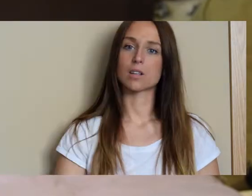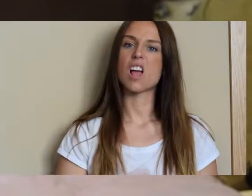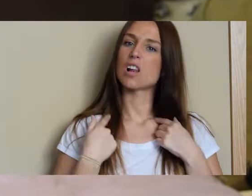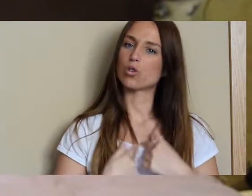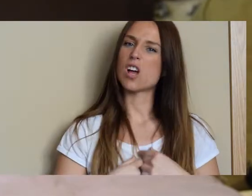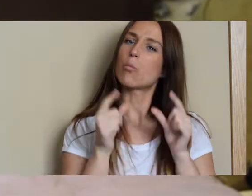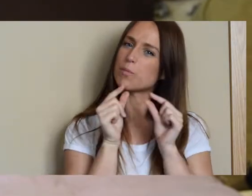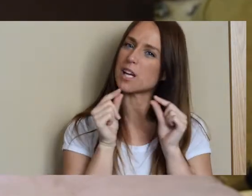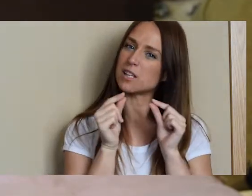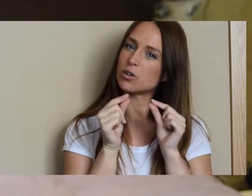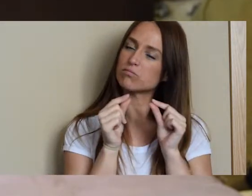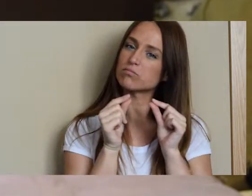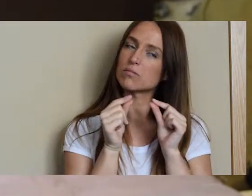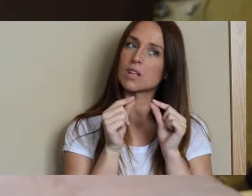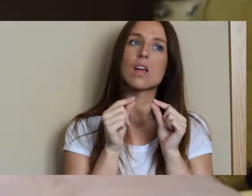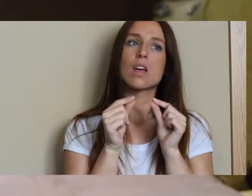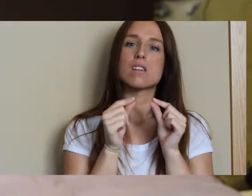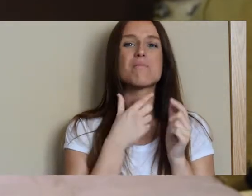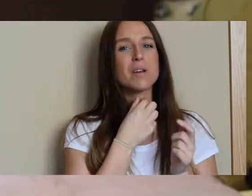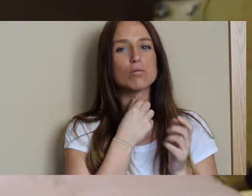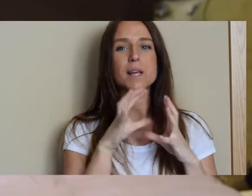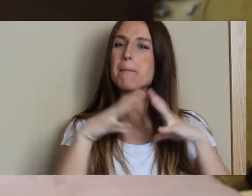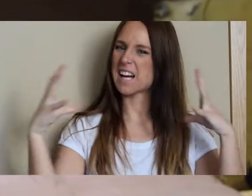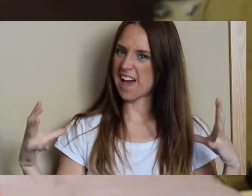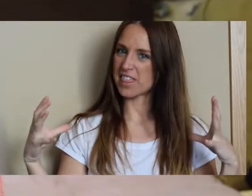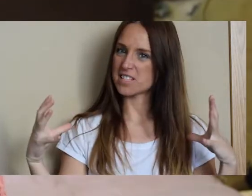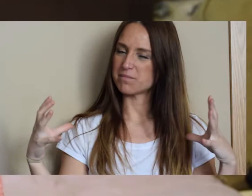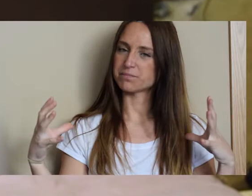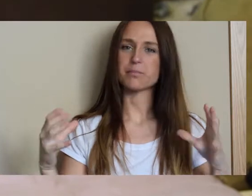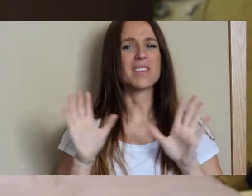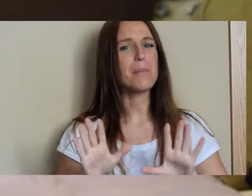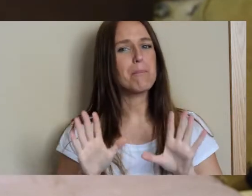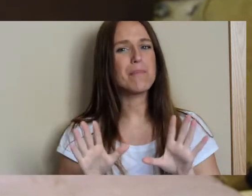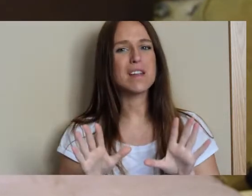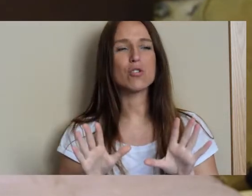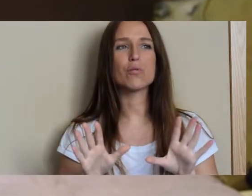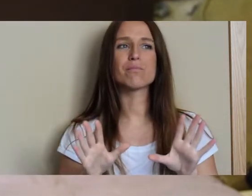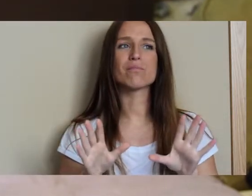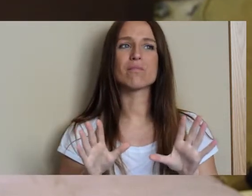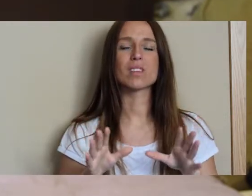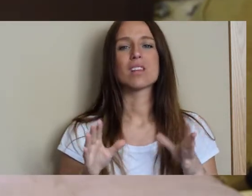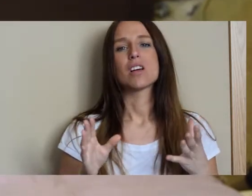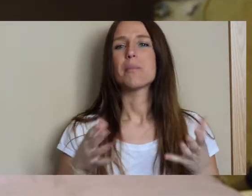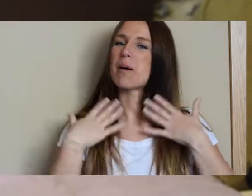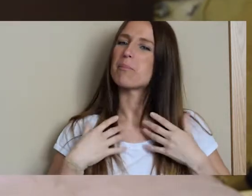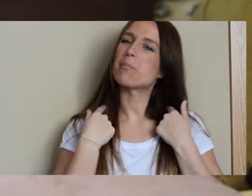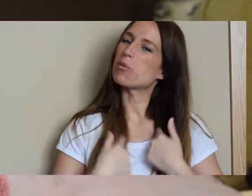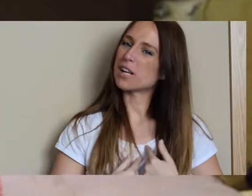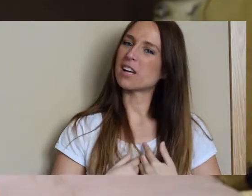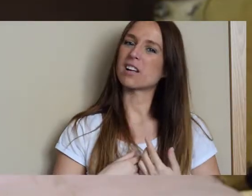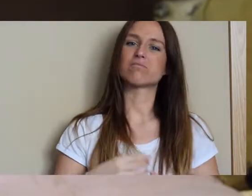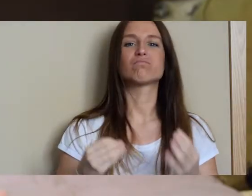gustan mucho los colgantes así muy sutiles y bueno, también me gustan los exagerados. Pero ahora mismo, para el día a día, me gusta llevar estos.